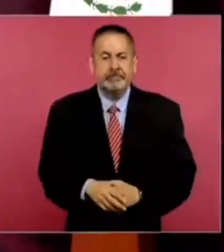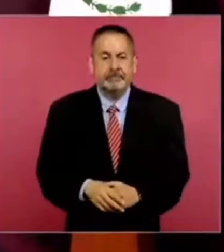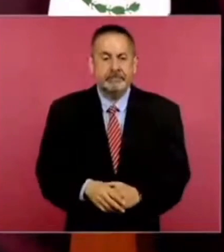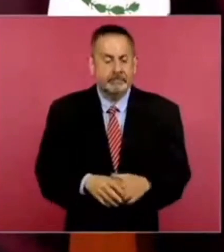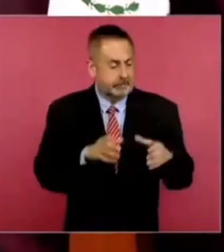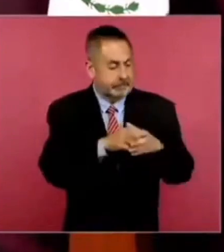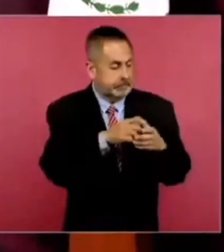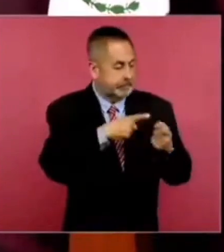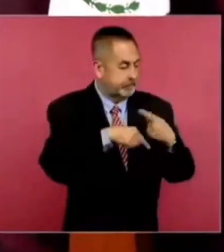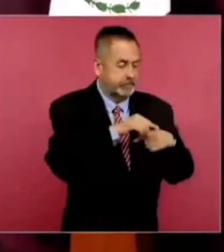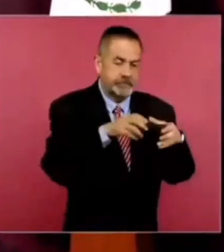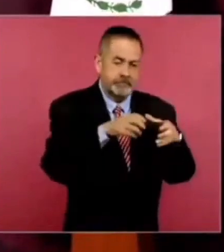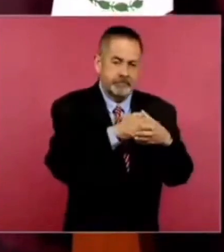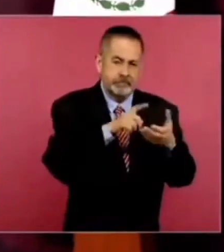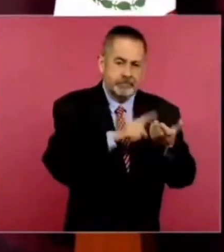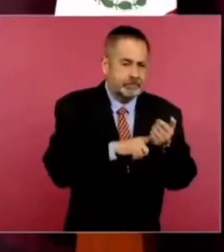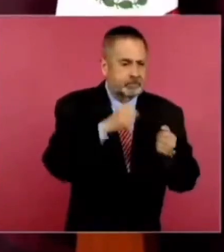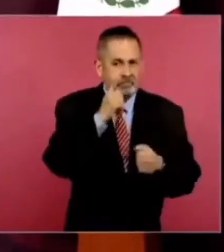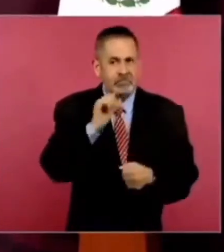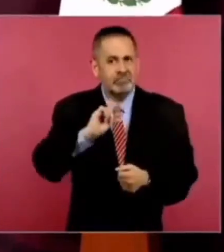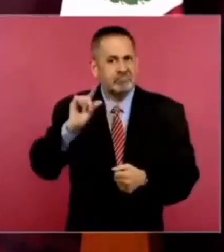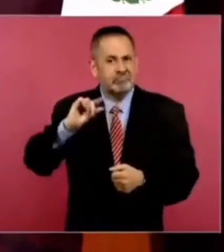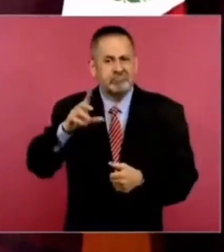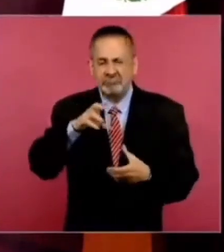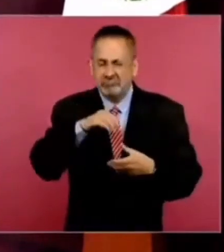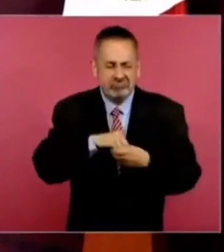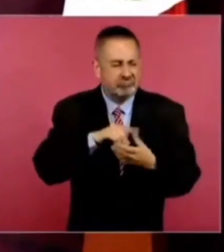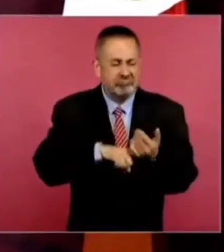Siempre son las élites.